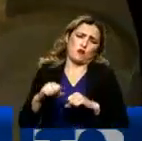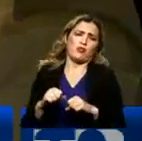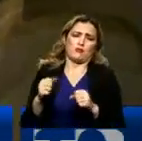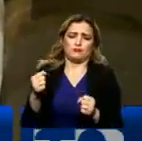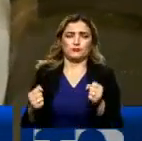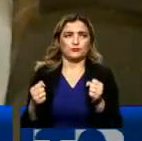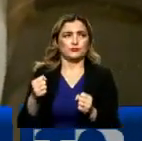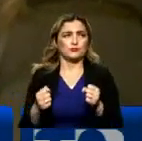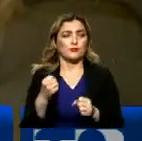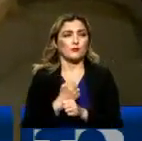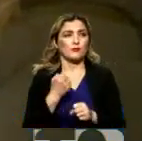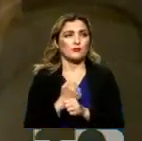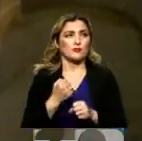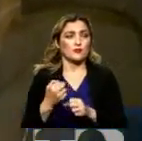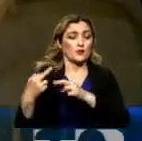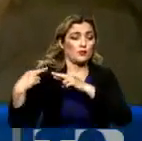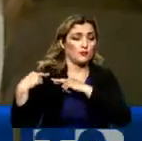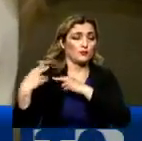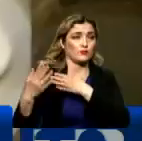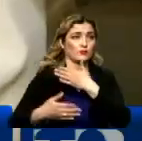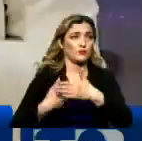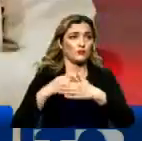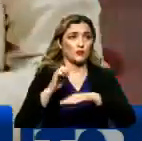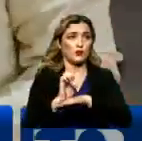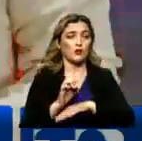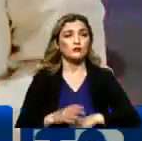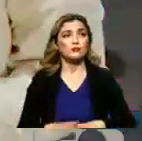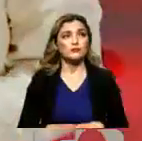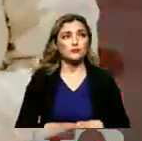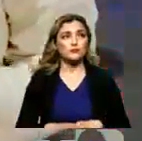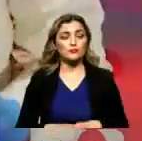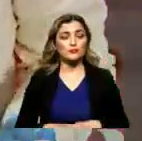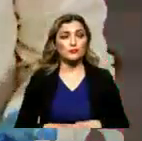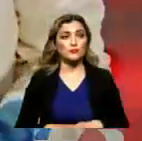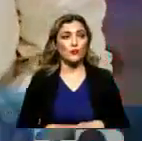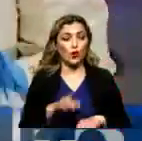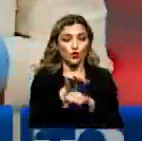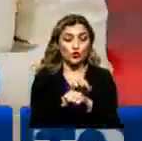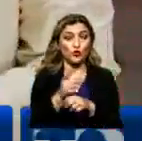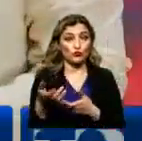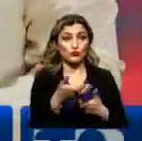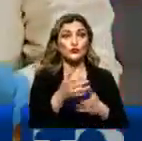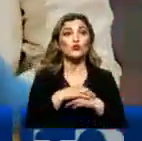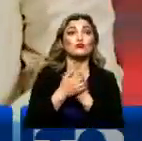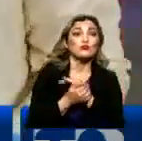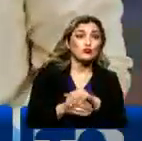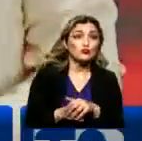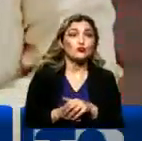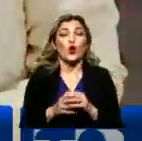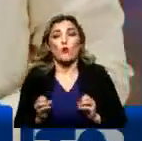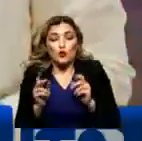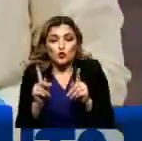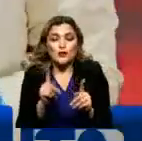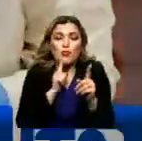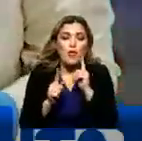Viene trabajando. Responsabilidad como nos toca a todos los ecuatorianos. Para médicos, el cuerpo de bomberos aprovechaban la oportunidad del diálogo con